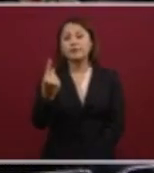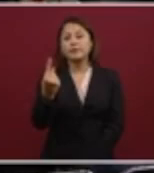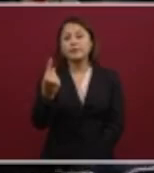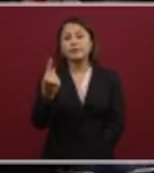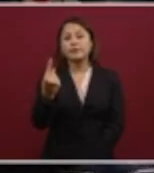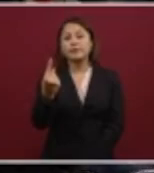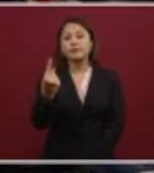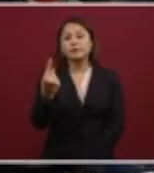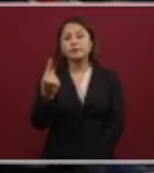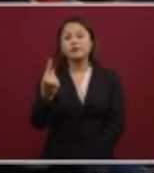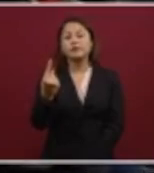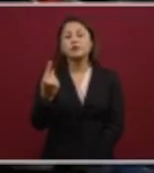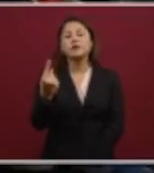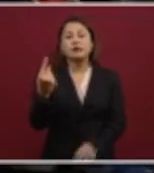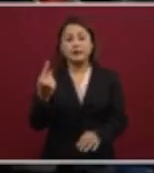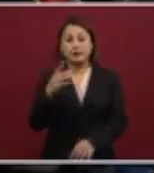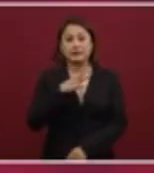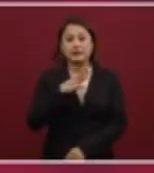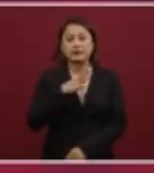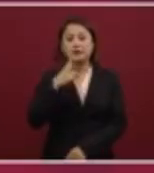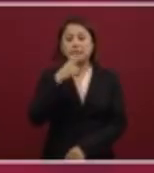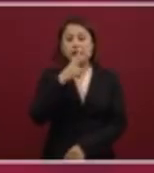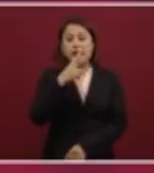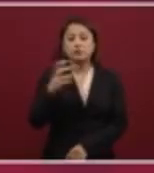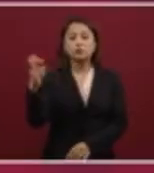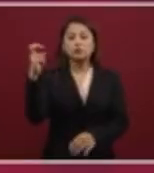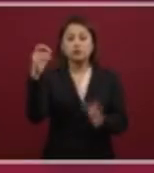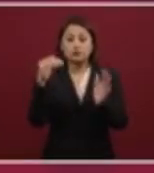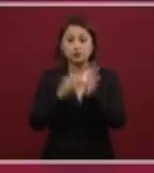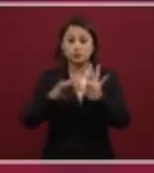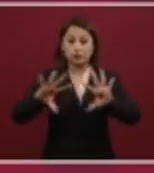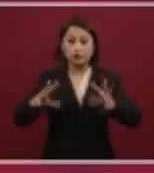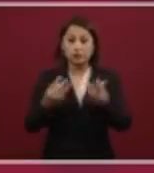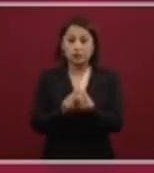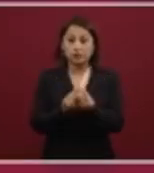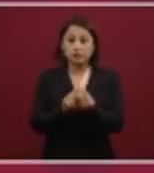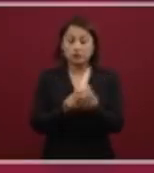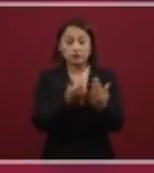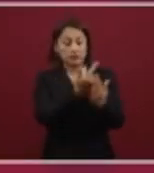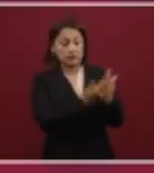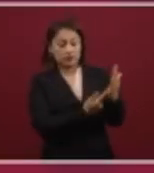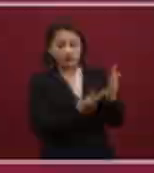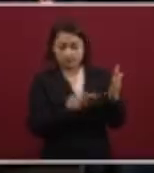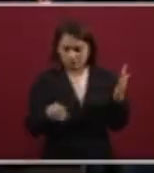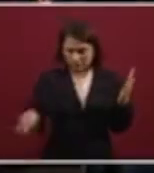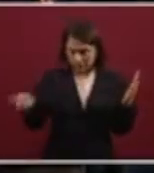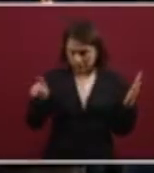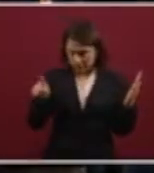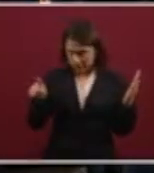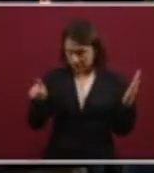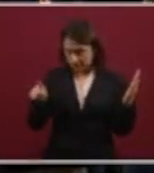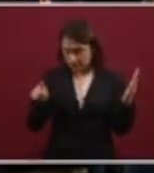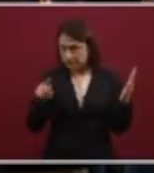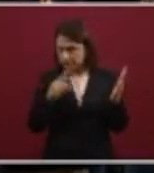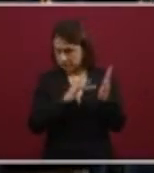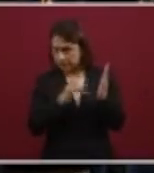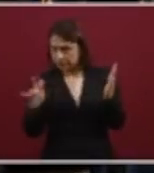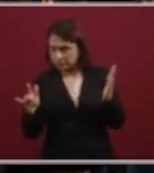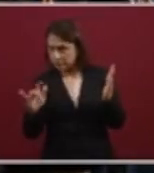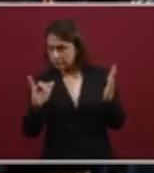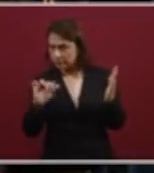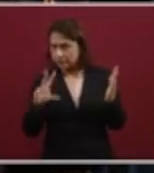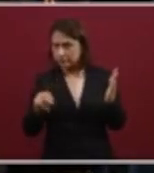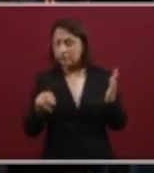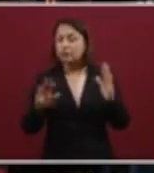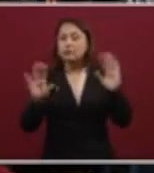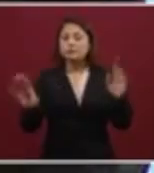son 200,000. Estos no son tomados en cuenta, primero. Número uno. Número